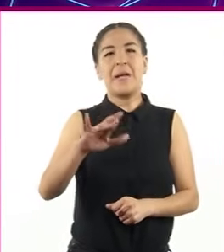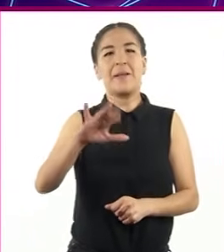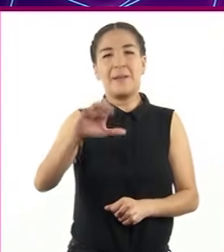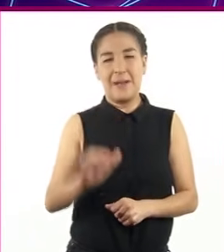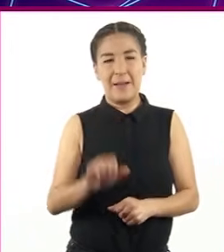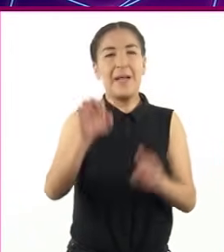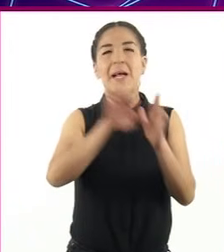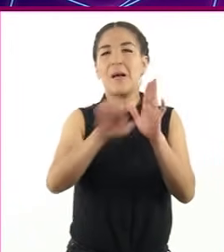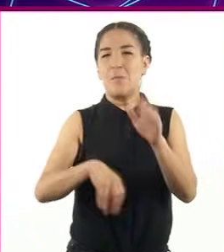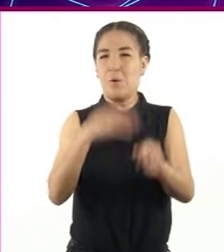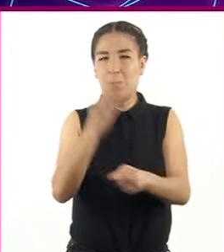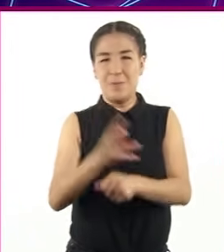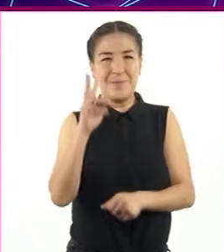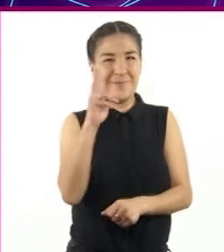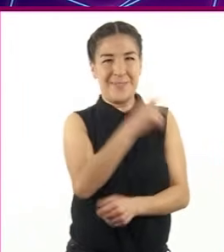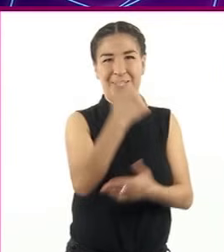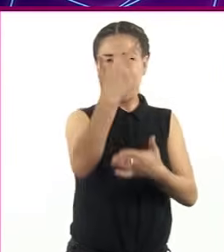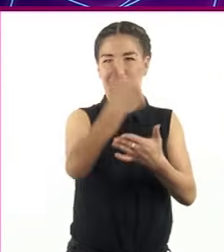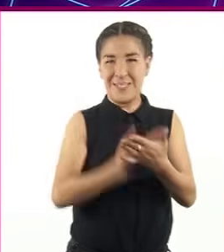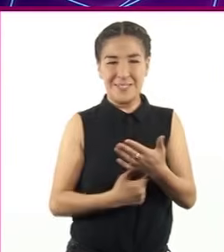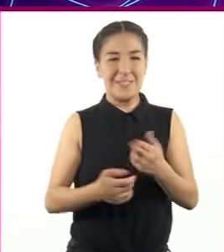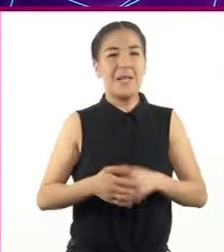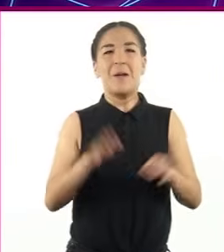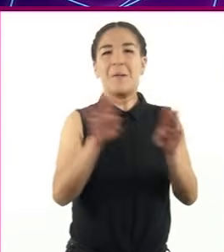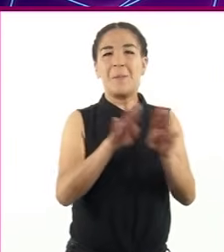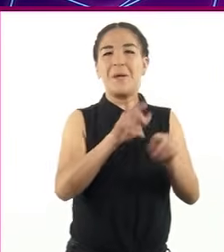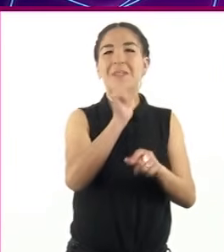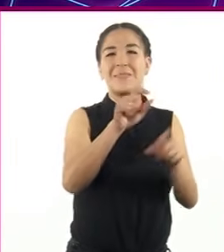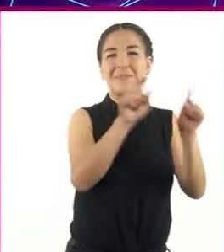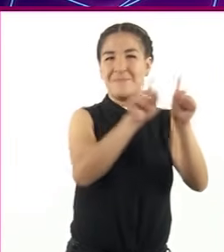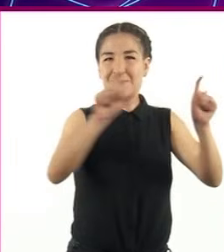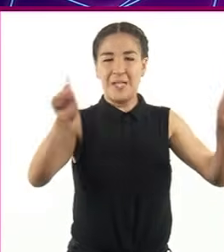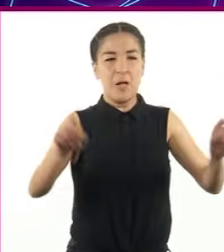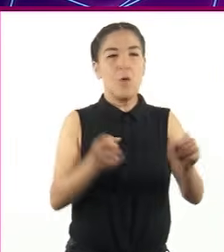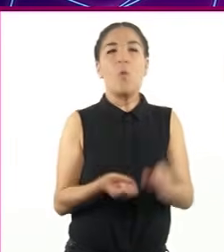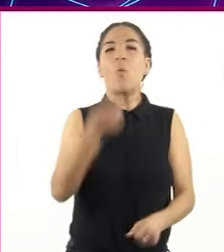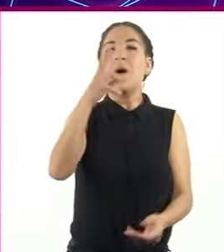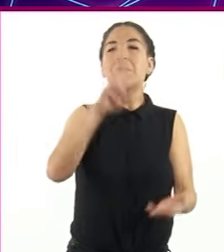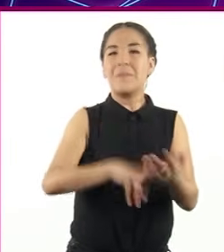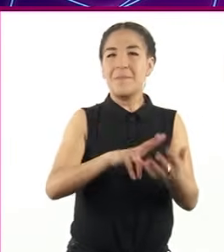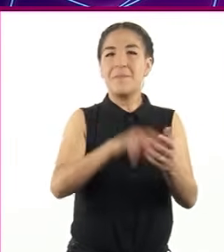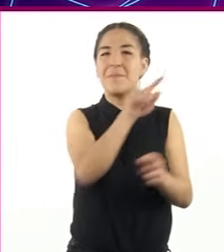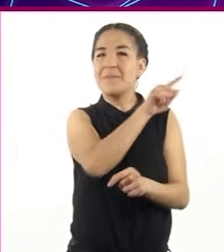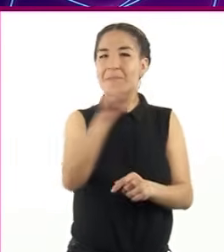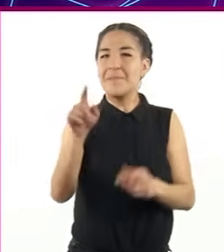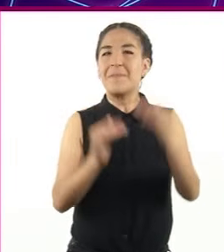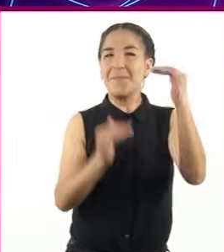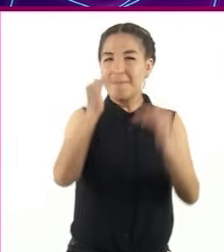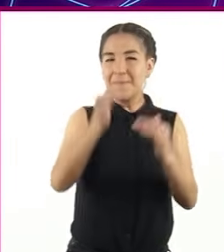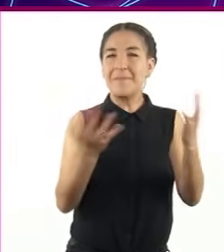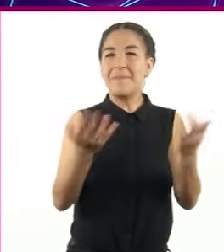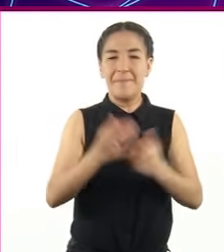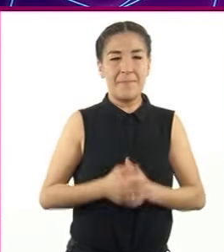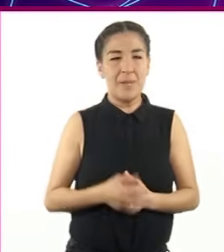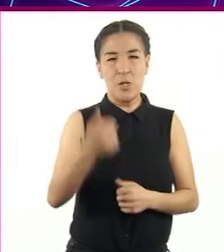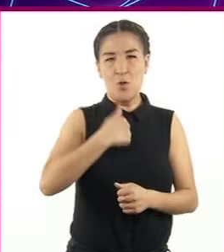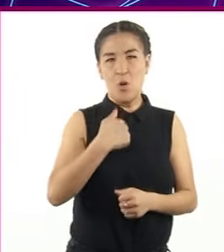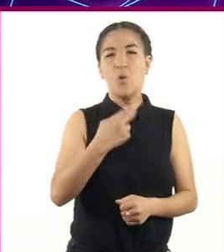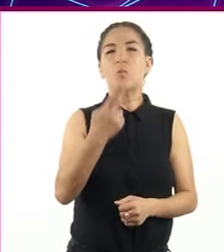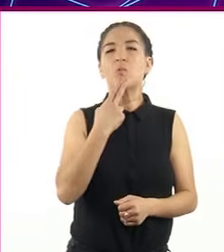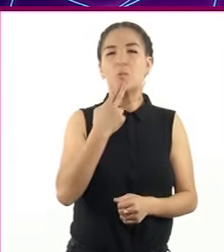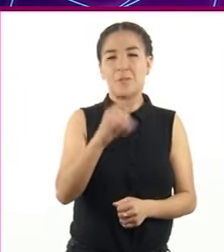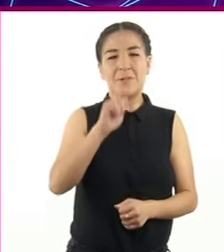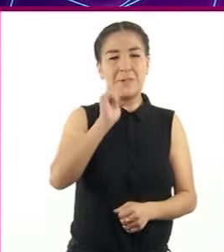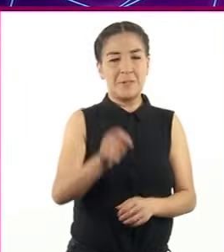de expresiones, determinen cuáles son equivalentes entre sí. Yo voy a utilizar el método de sustitución de valores